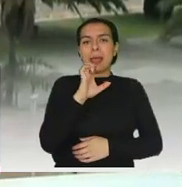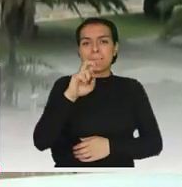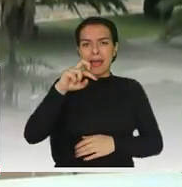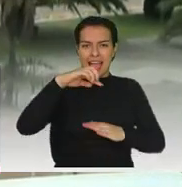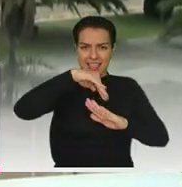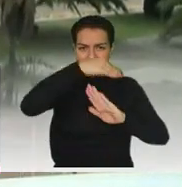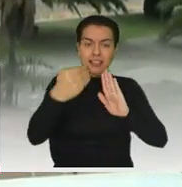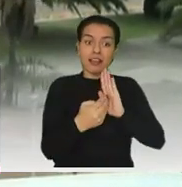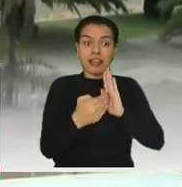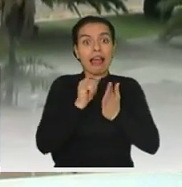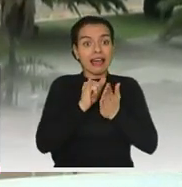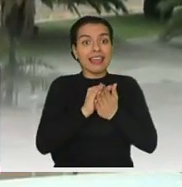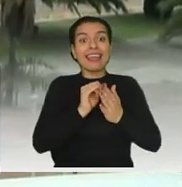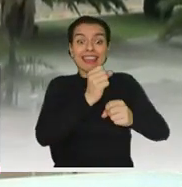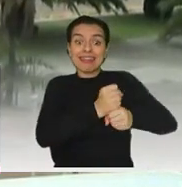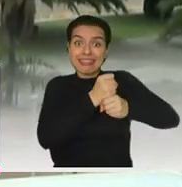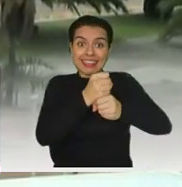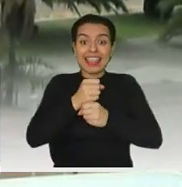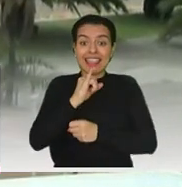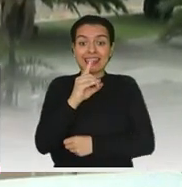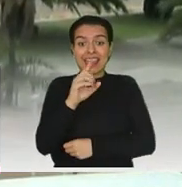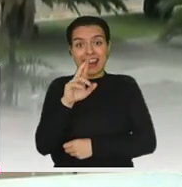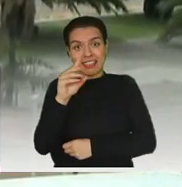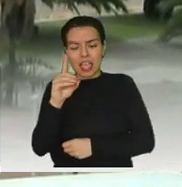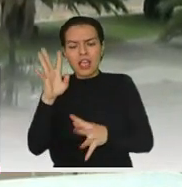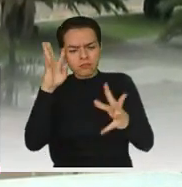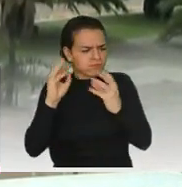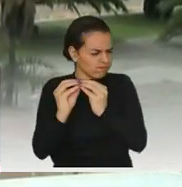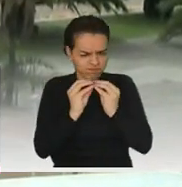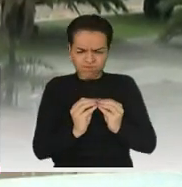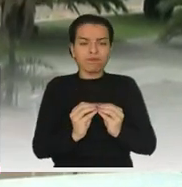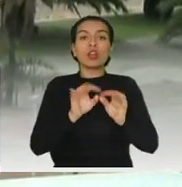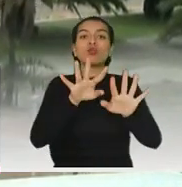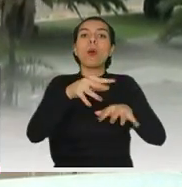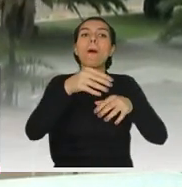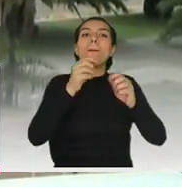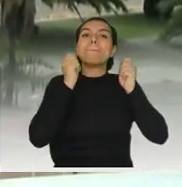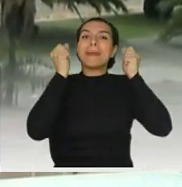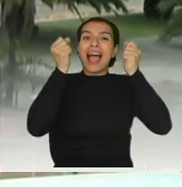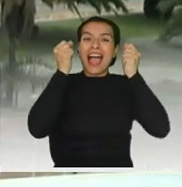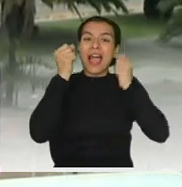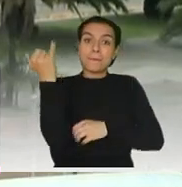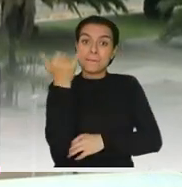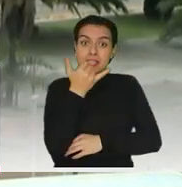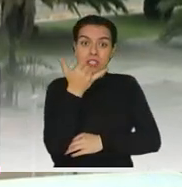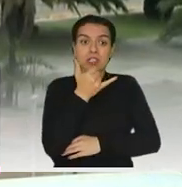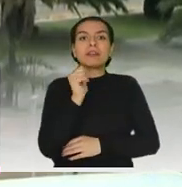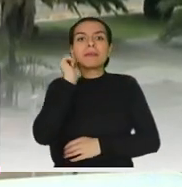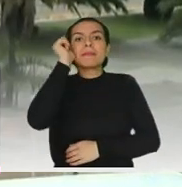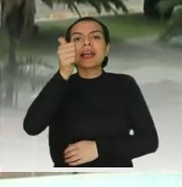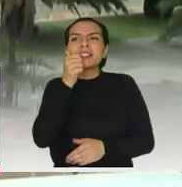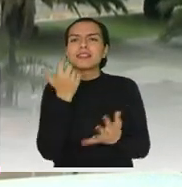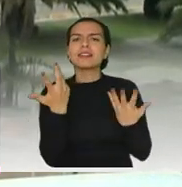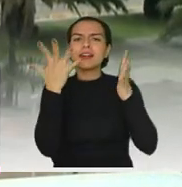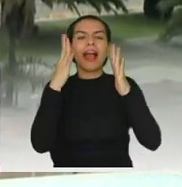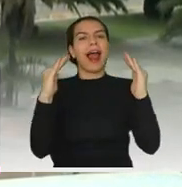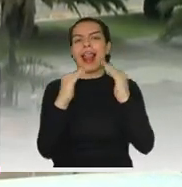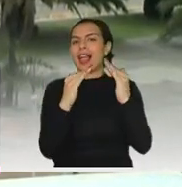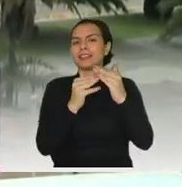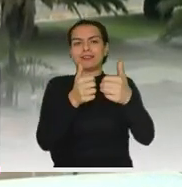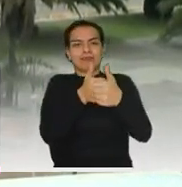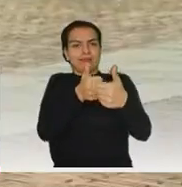un pacto con los representantes de las barras de Millonarios para que se comprometan el día de mañana a celebrar desde casa el cumpleaños número 74 del